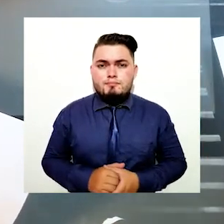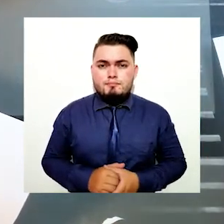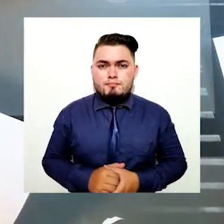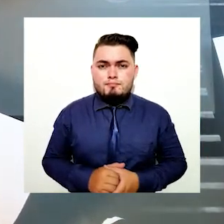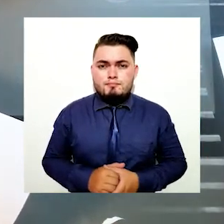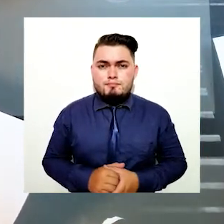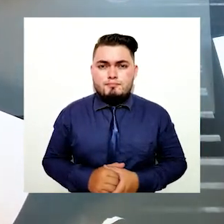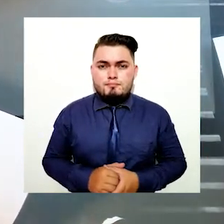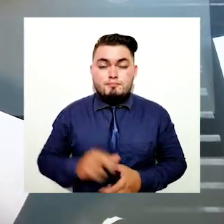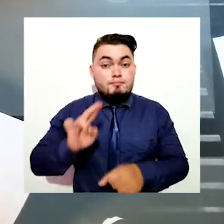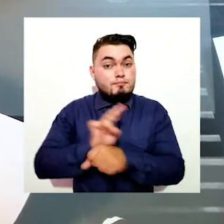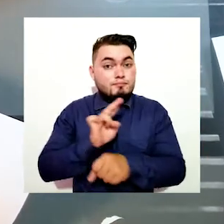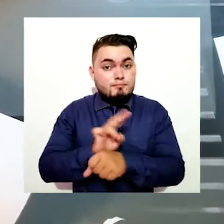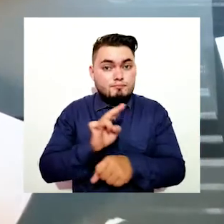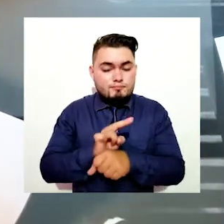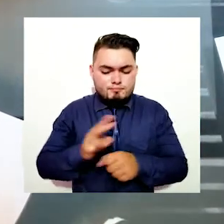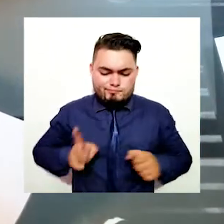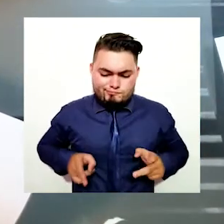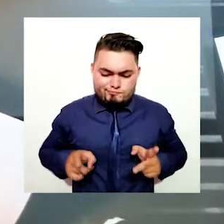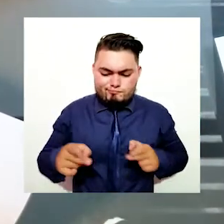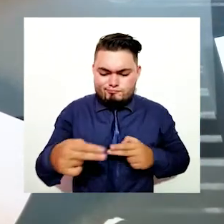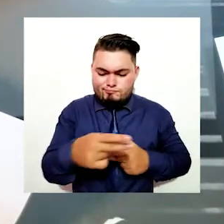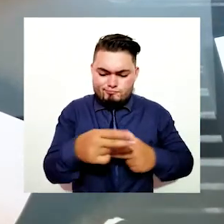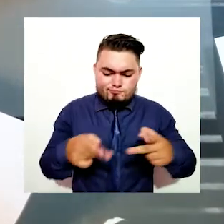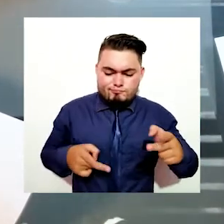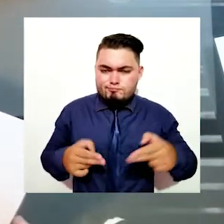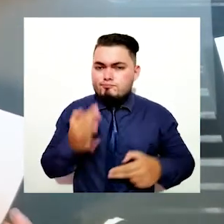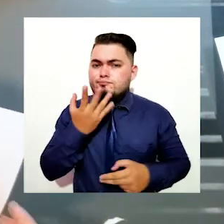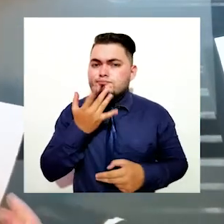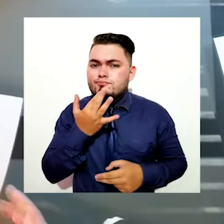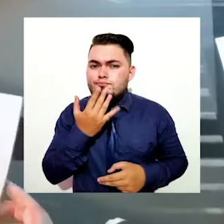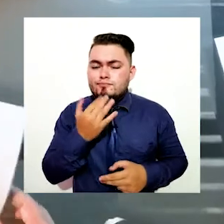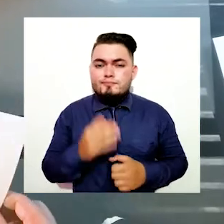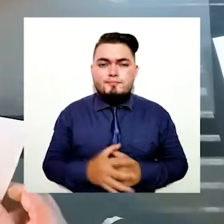vamos a utilizar también recortes de diferentes colores